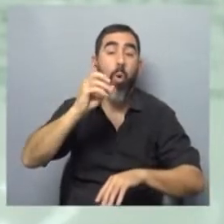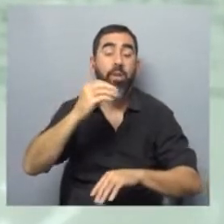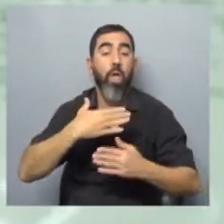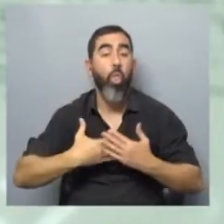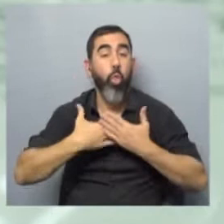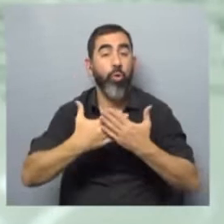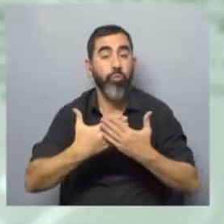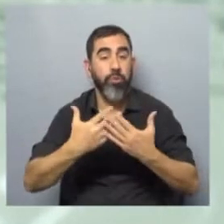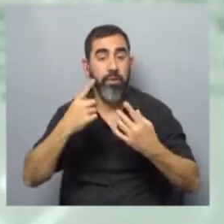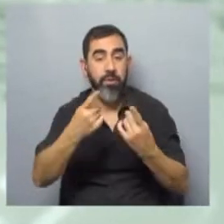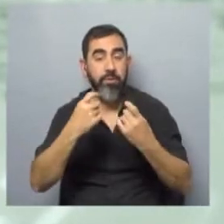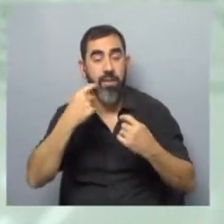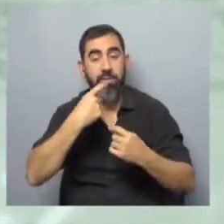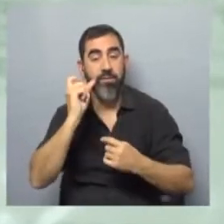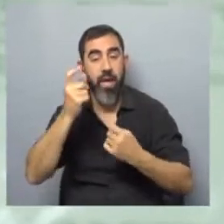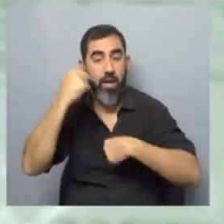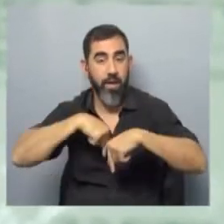donaciones.